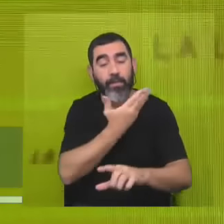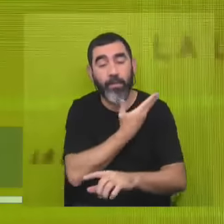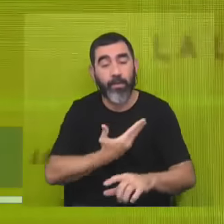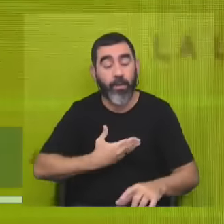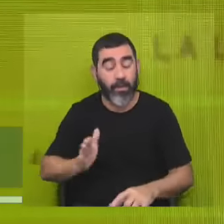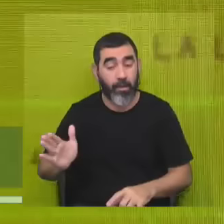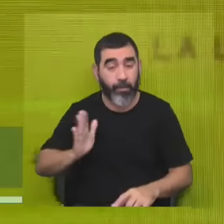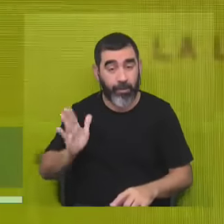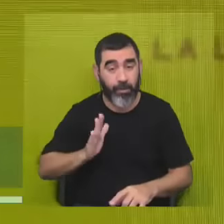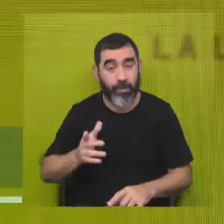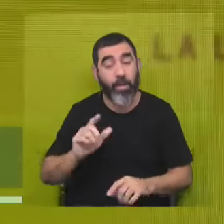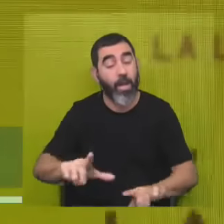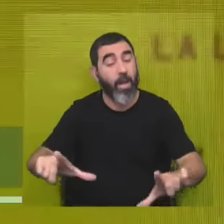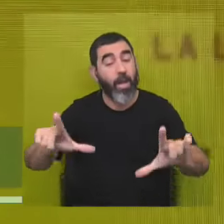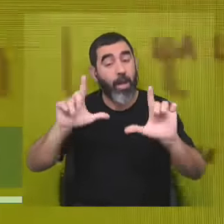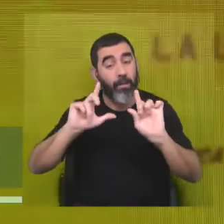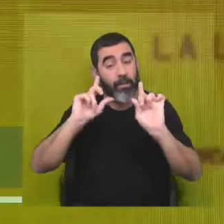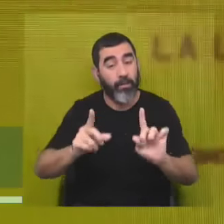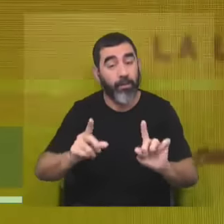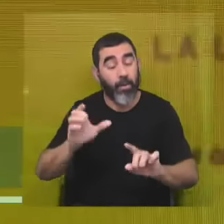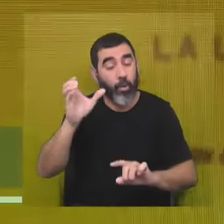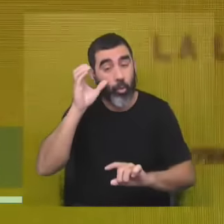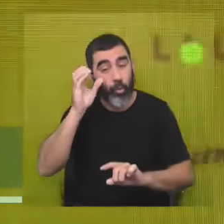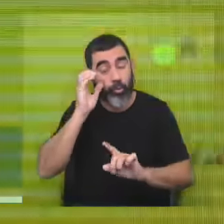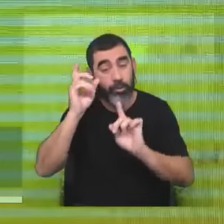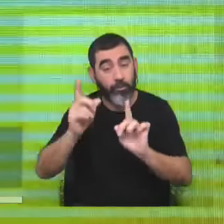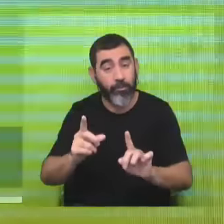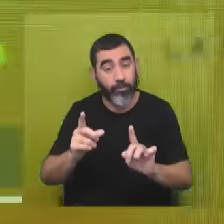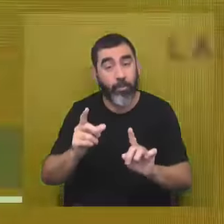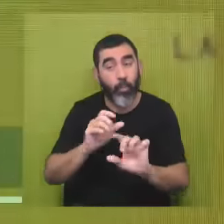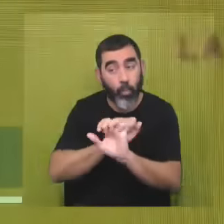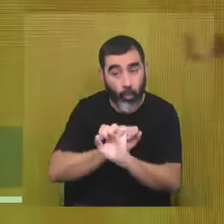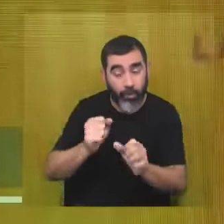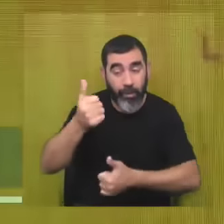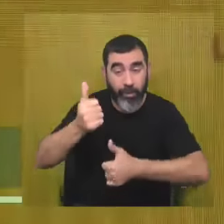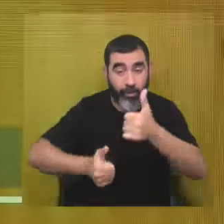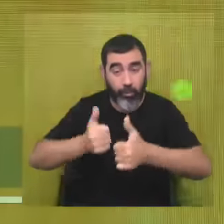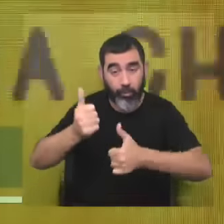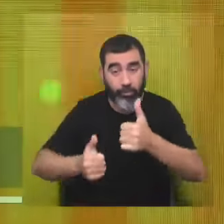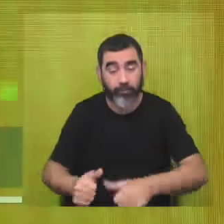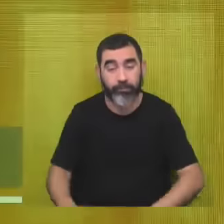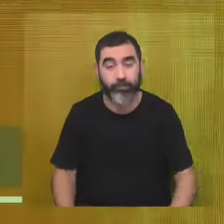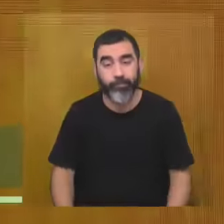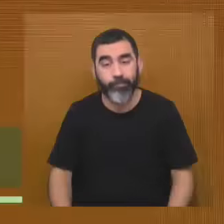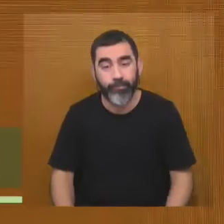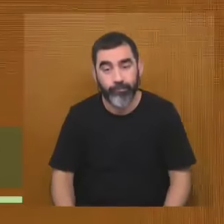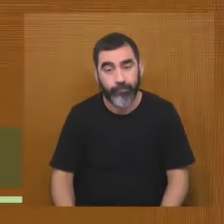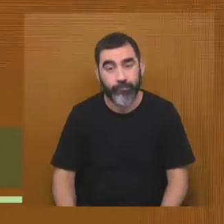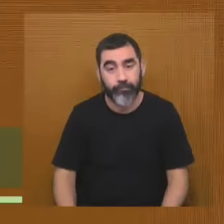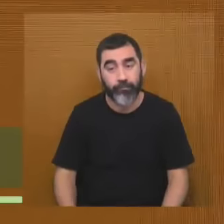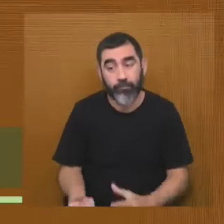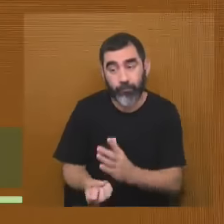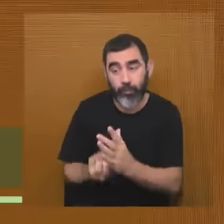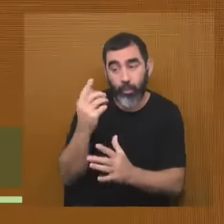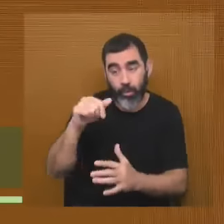cosa nueva distinta y hay candidatas además en el caso de Carolina joseé con con posibilidad de disputa no O sea que que eso es algo Bastante nuevo para el